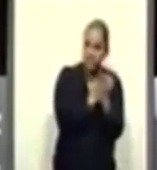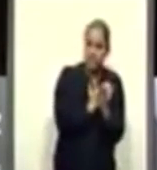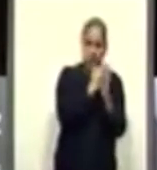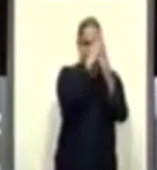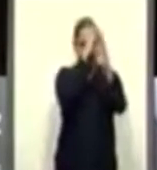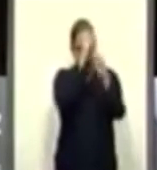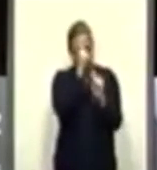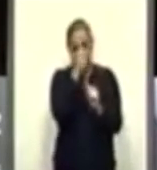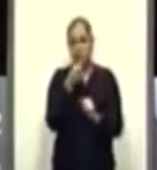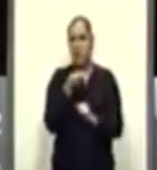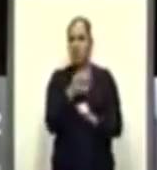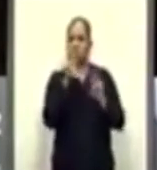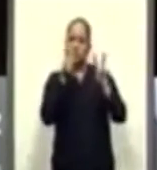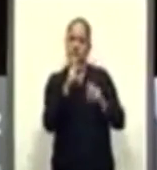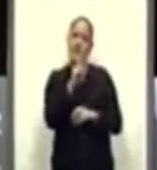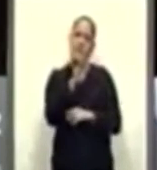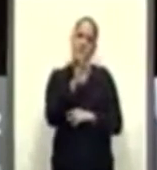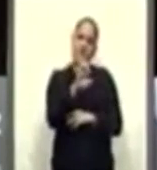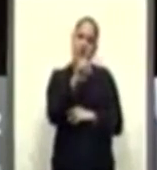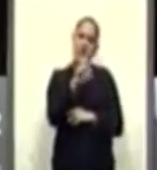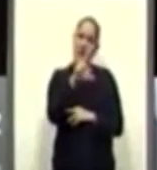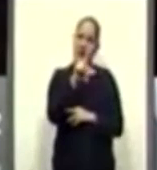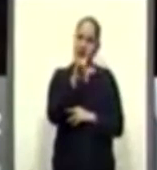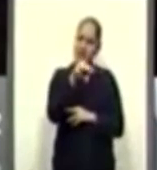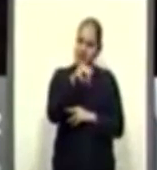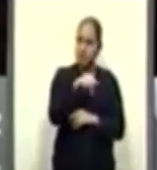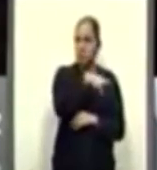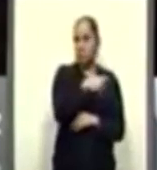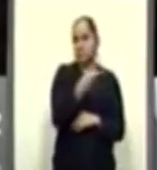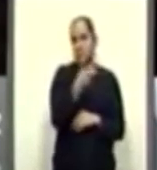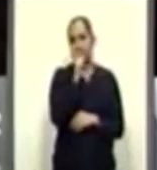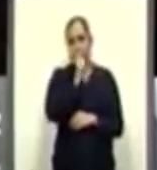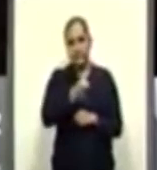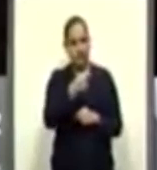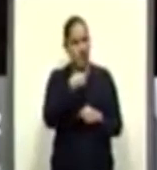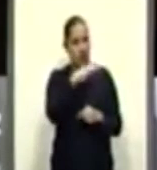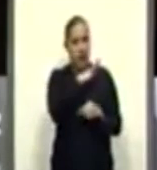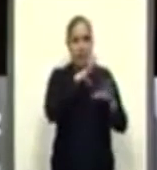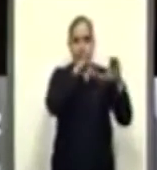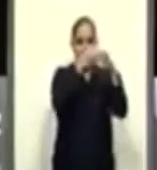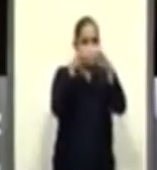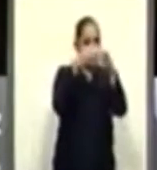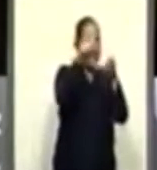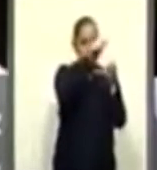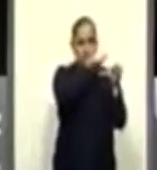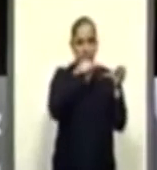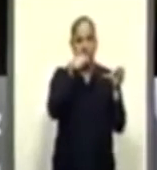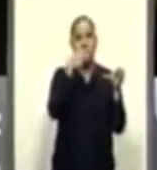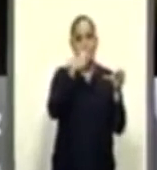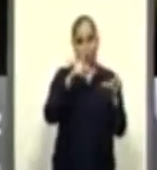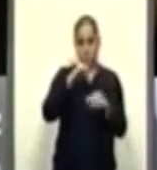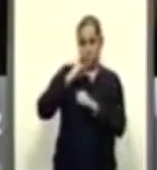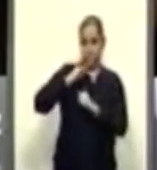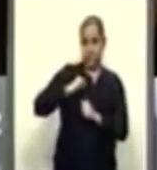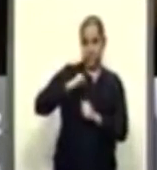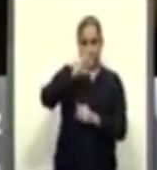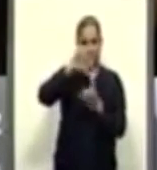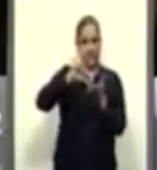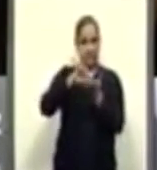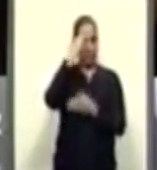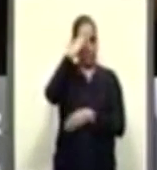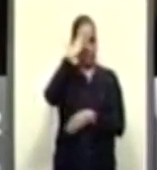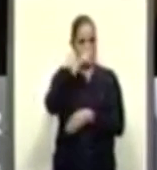federalismo apela al reconocimiento de fuerzas distintas al poder central, capaces de crear su propio